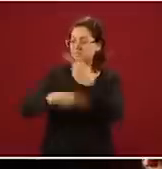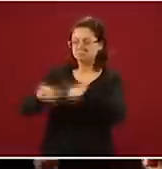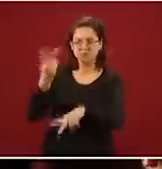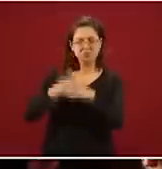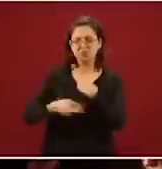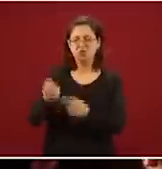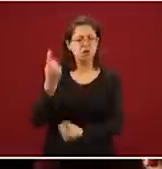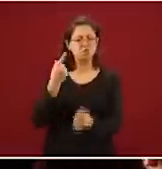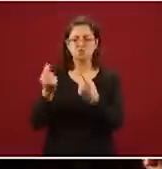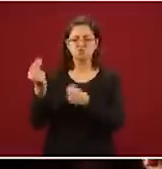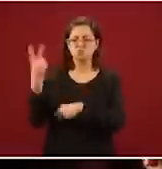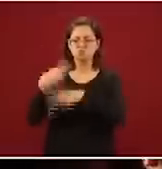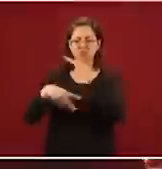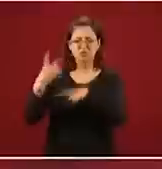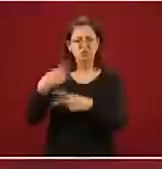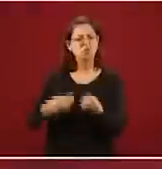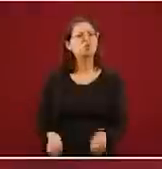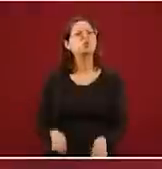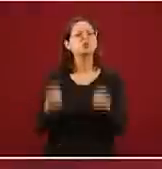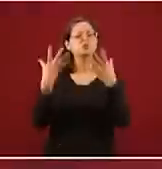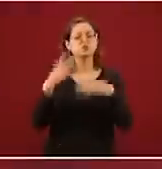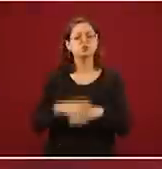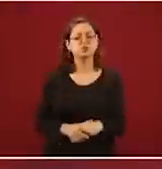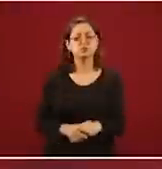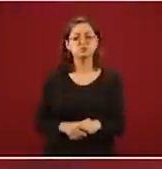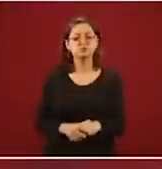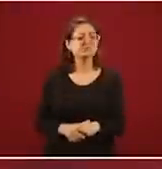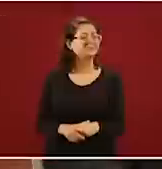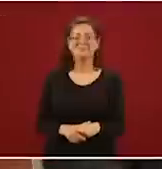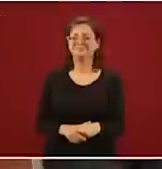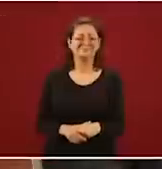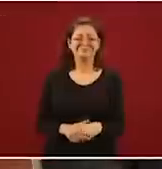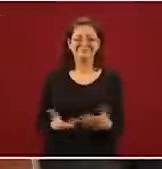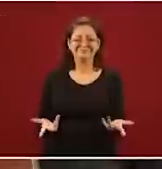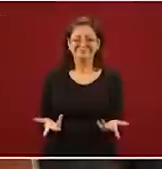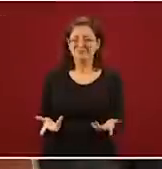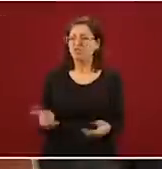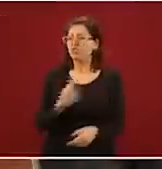¿Saben cuántos llegaron? Todos.